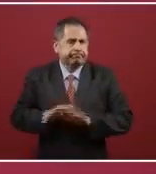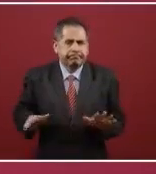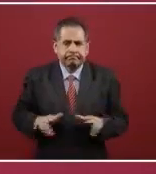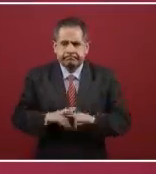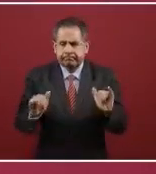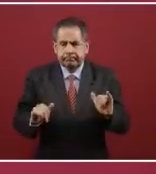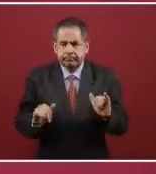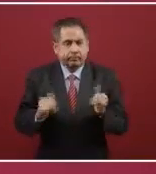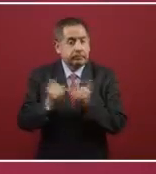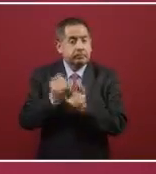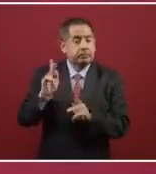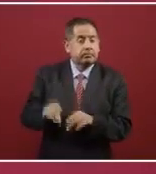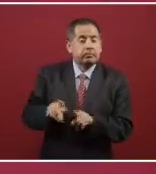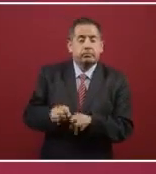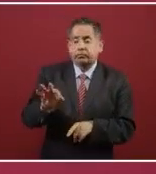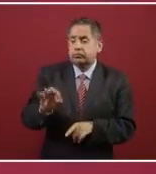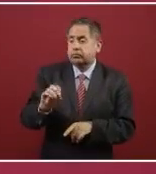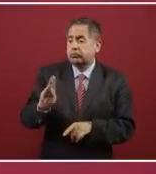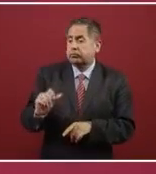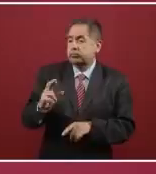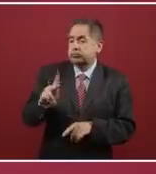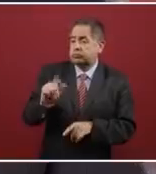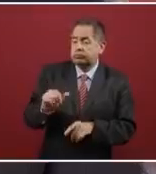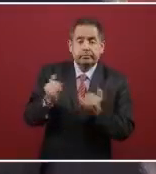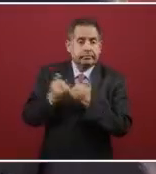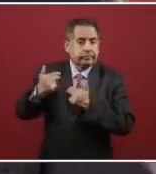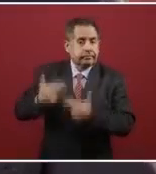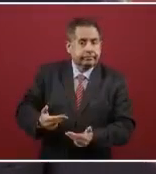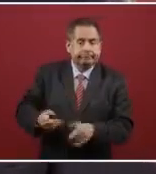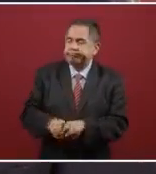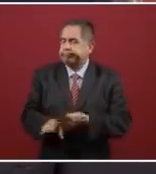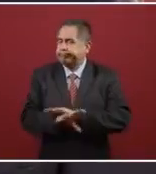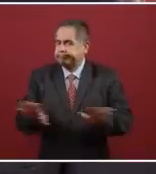no va a haber FOA Proa. O sea,